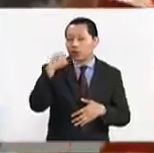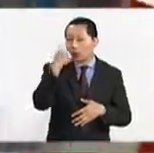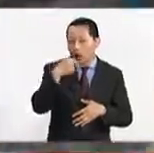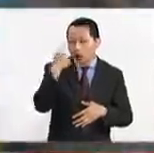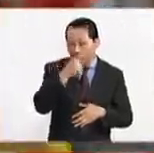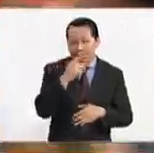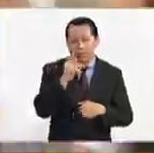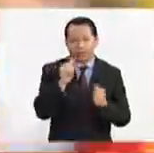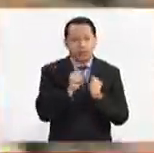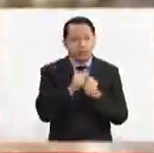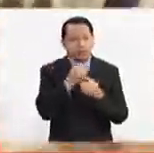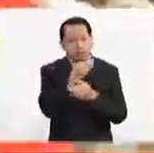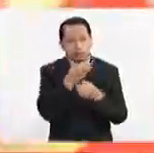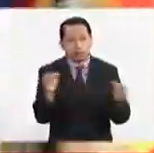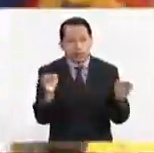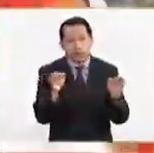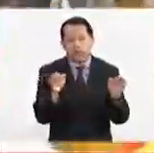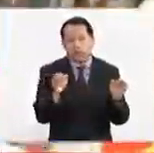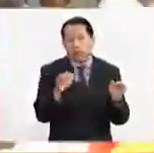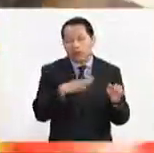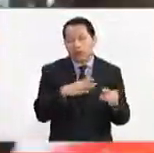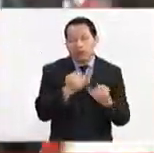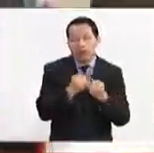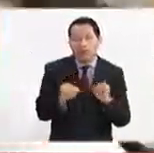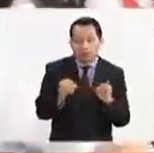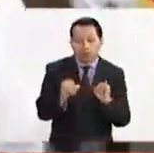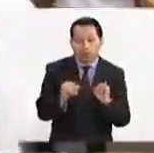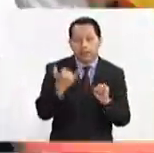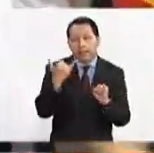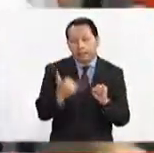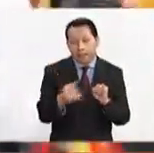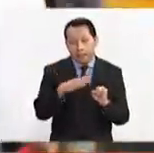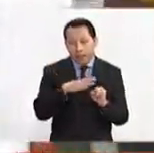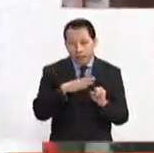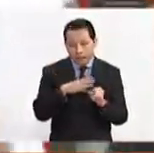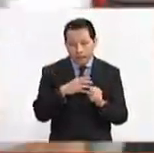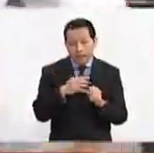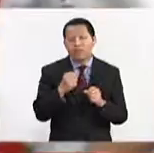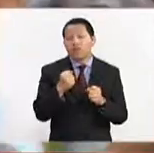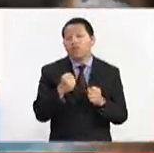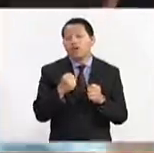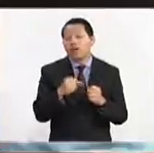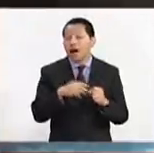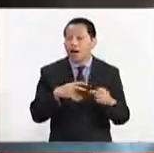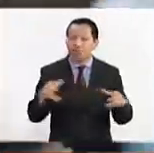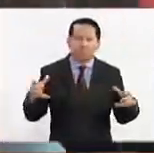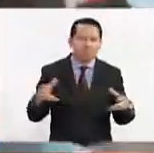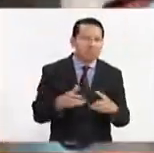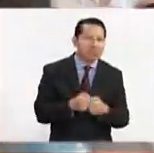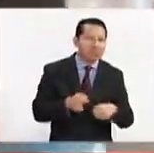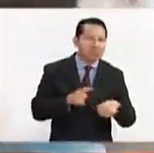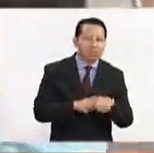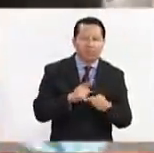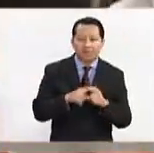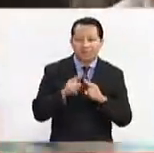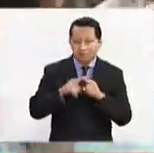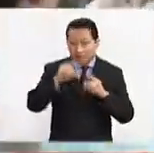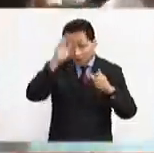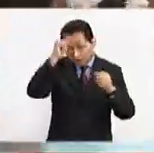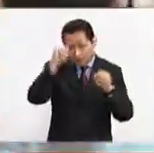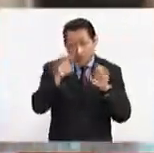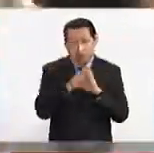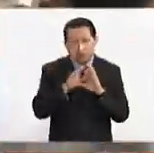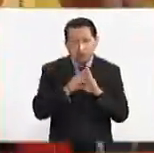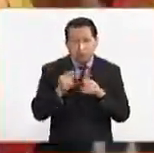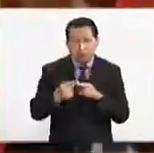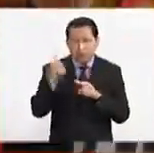declaración unilateral de independencia y con una huelga general y social. Como se puede ver, el acuerdo era posible